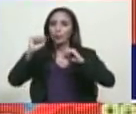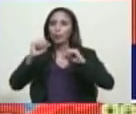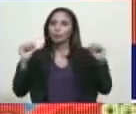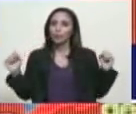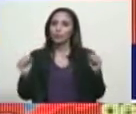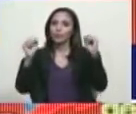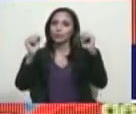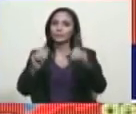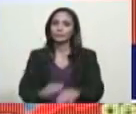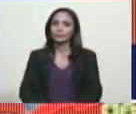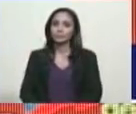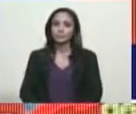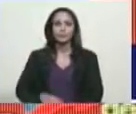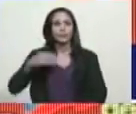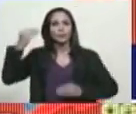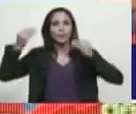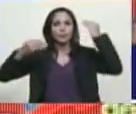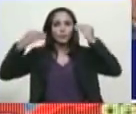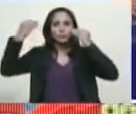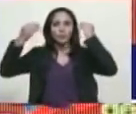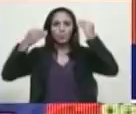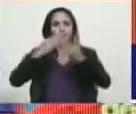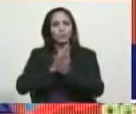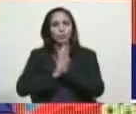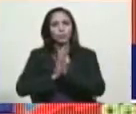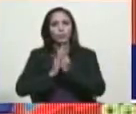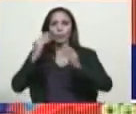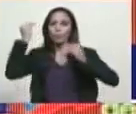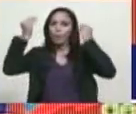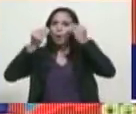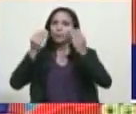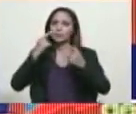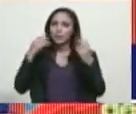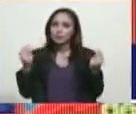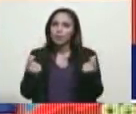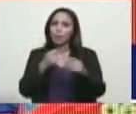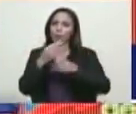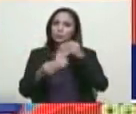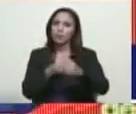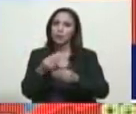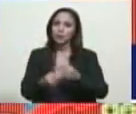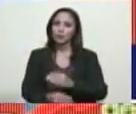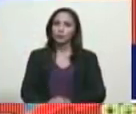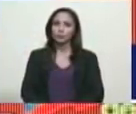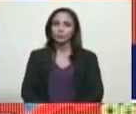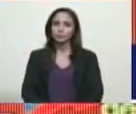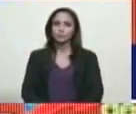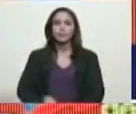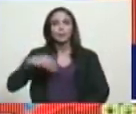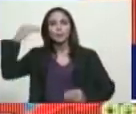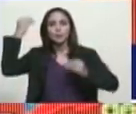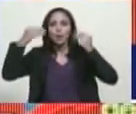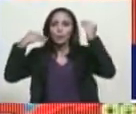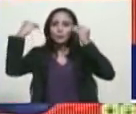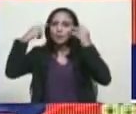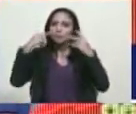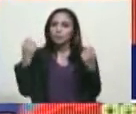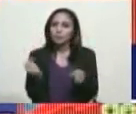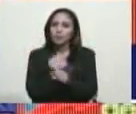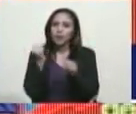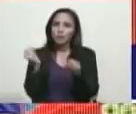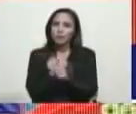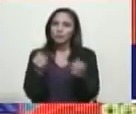Grandes metas, pensar en grande, compañero, por favor, hagámoslo todo. Pensar en grande, actuar en